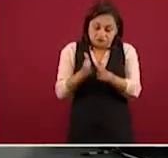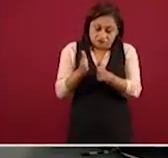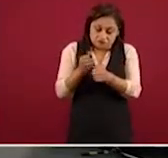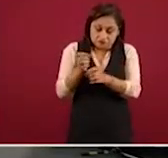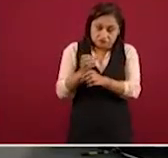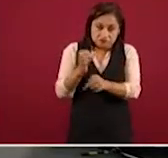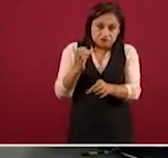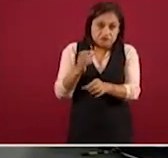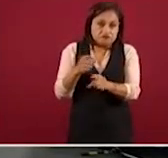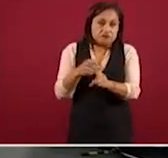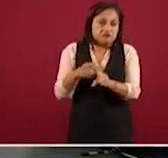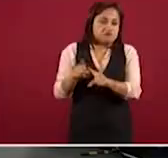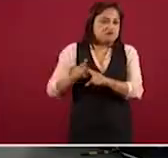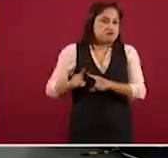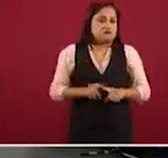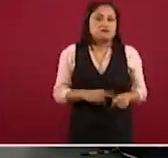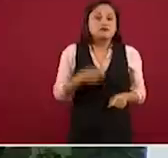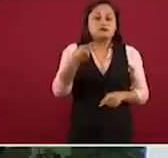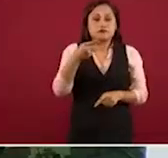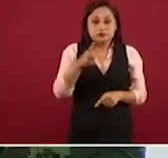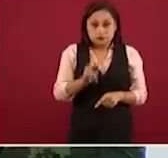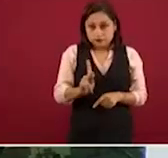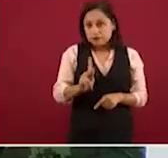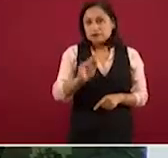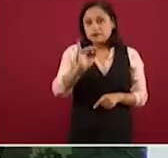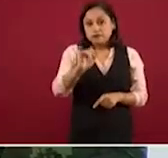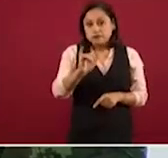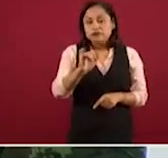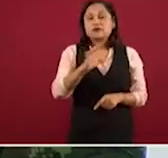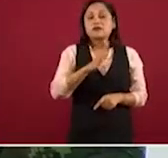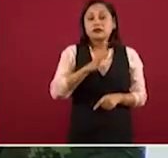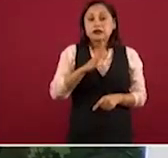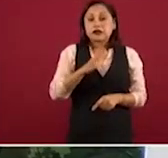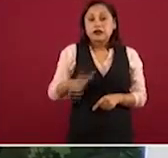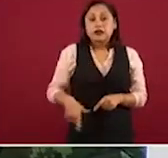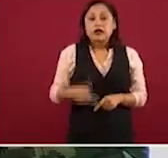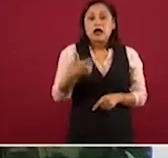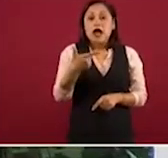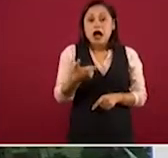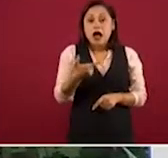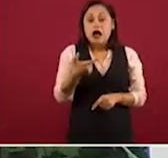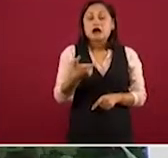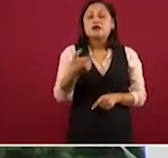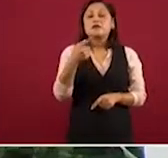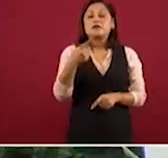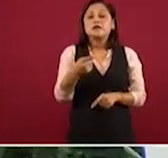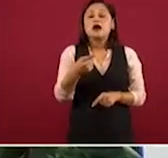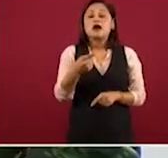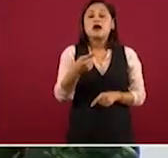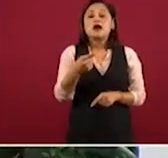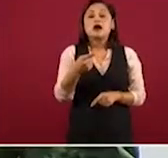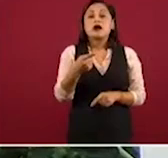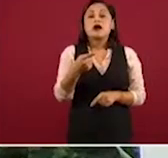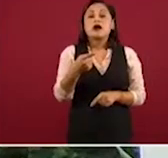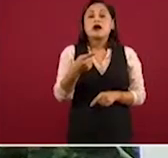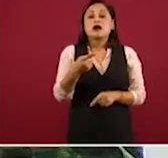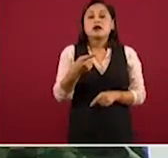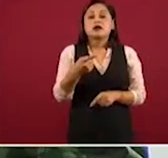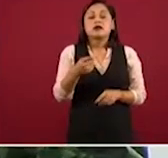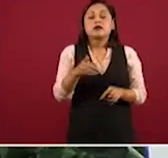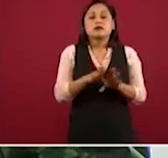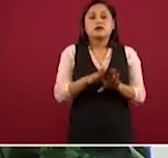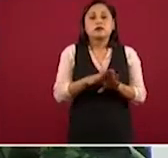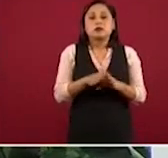movimiento de armas, de municiones a través de los medios de comunicación que tenemos terrestres,